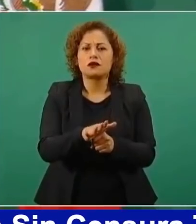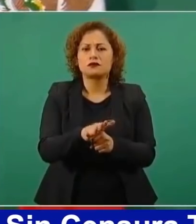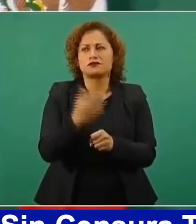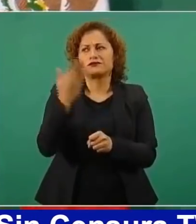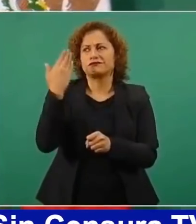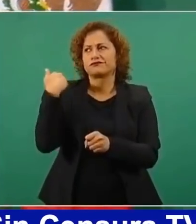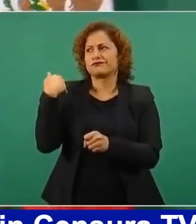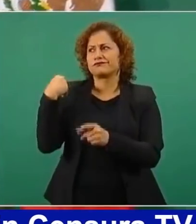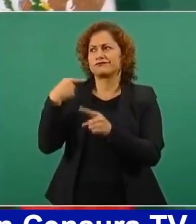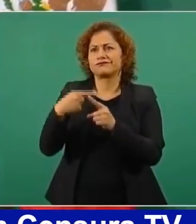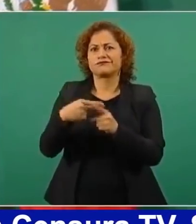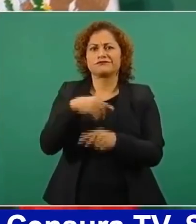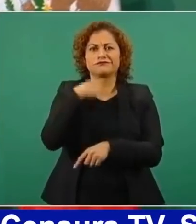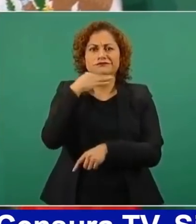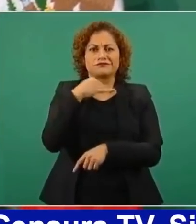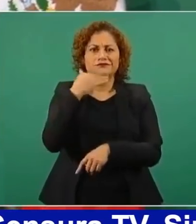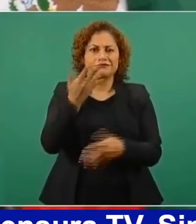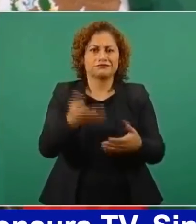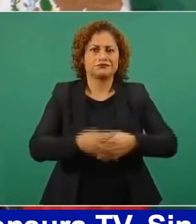corrupción.